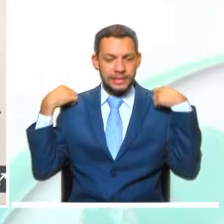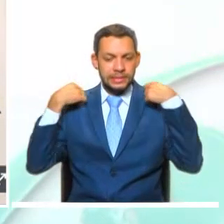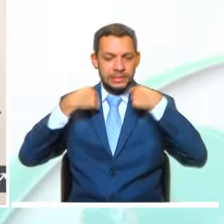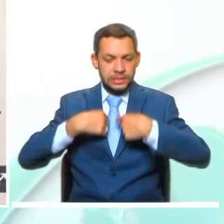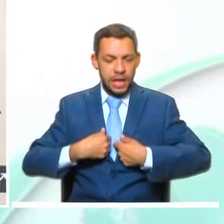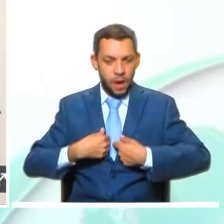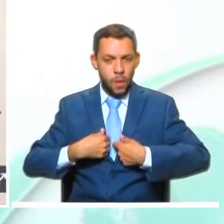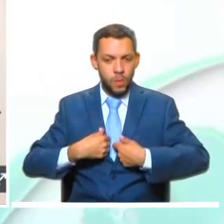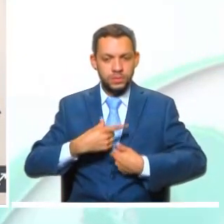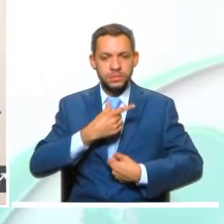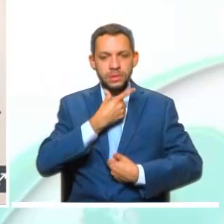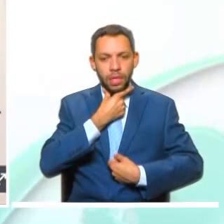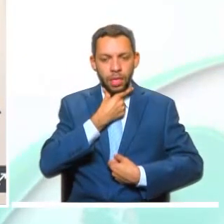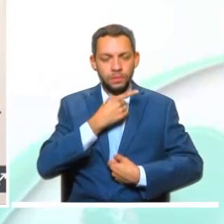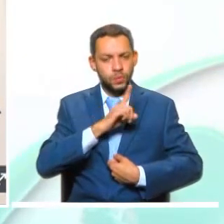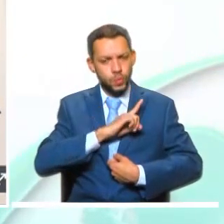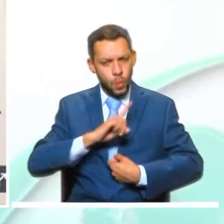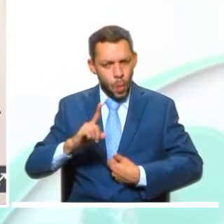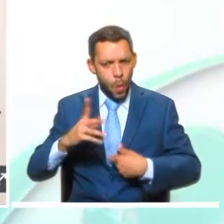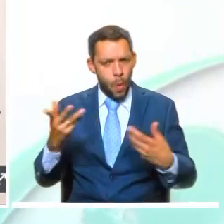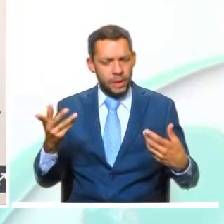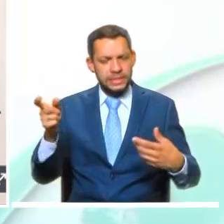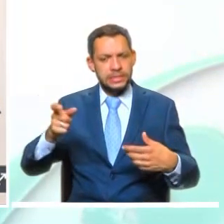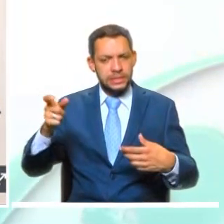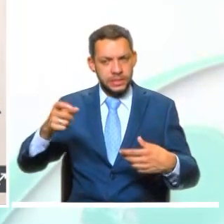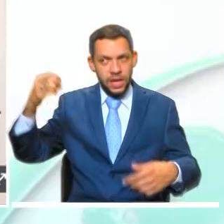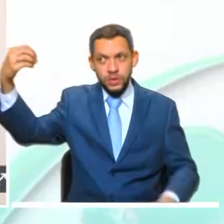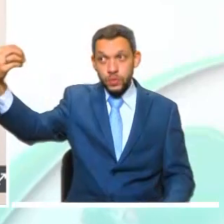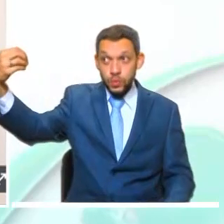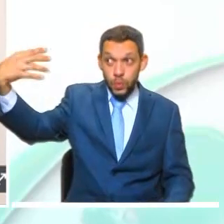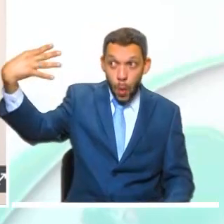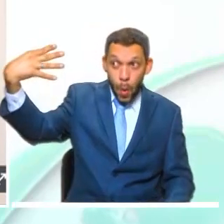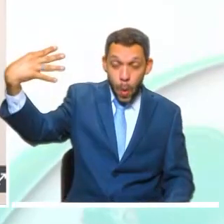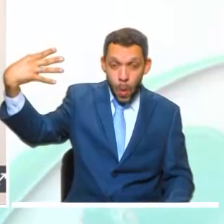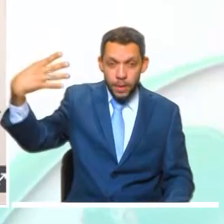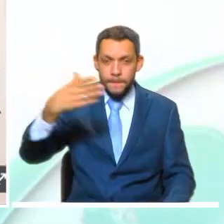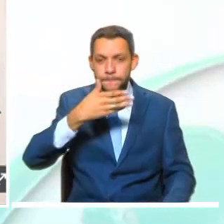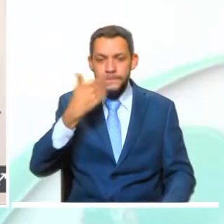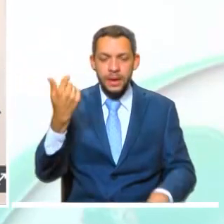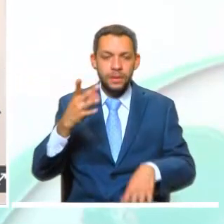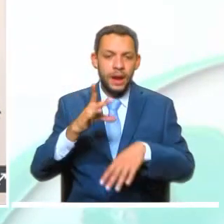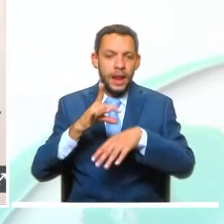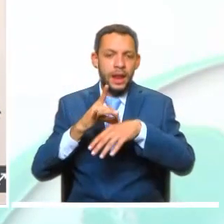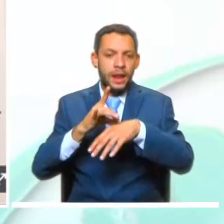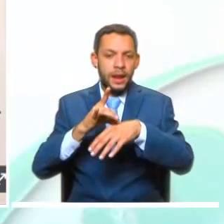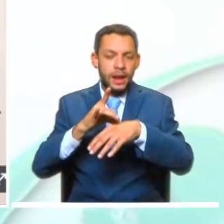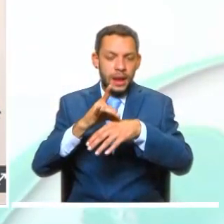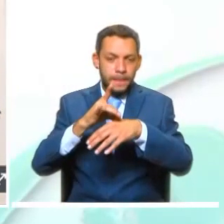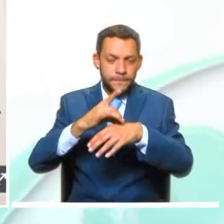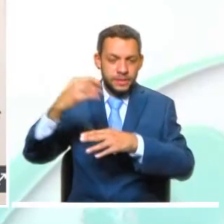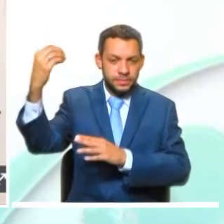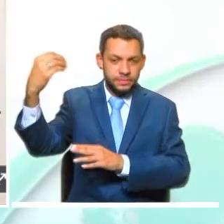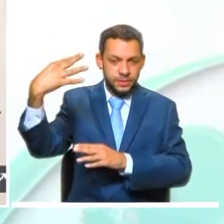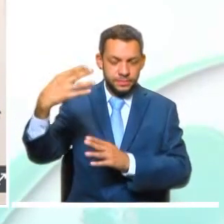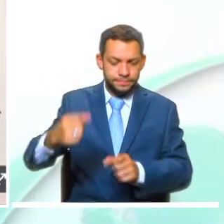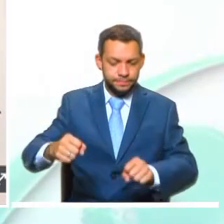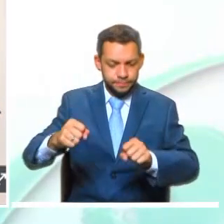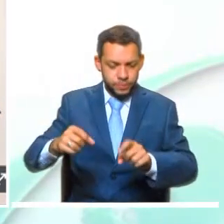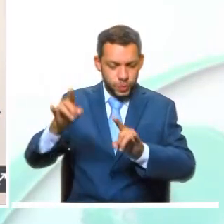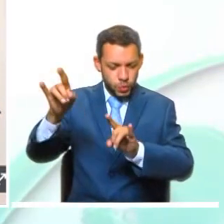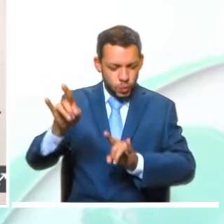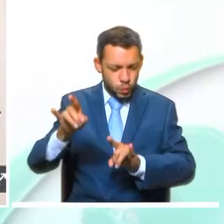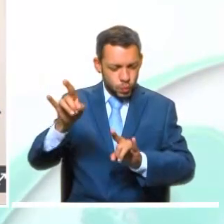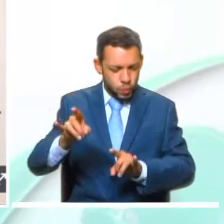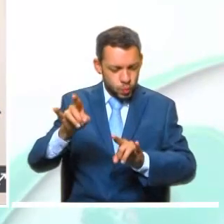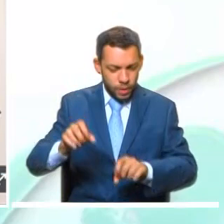no sirve eso es calor pero cuando yo pongo el sol en la piel hago una fotosíntesis activo la